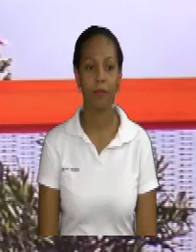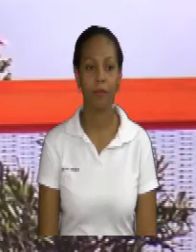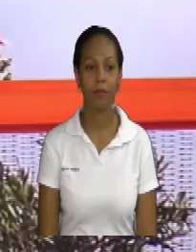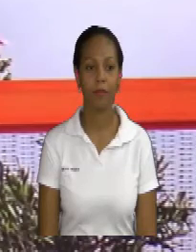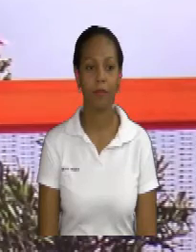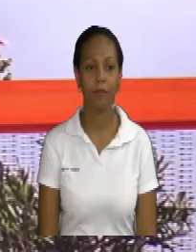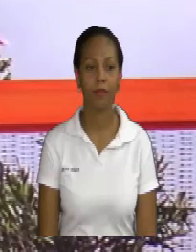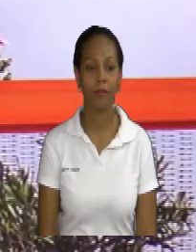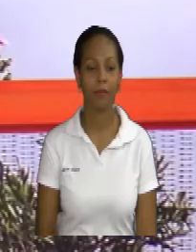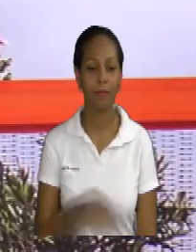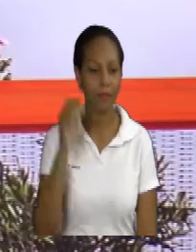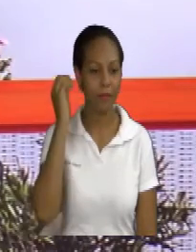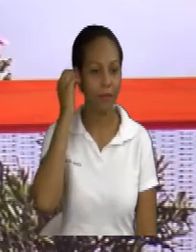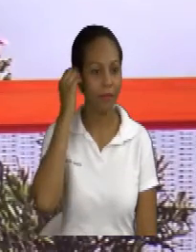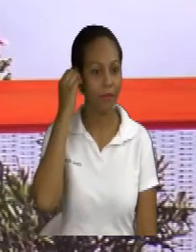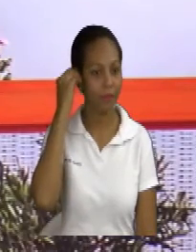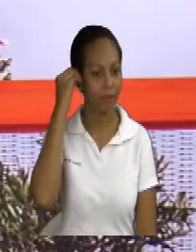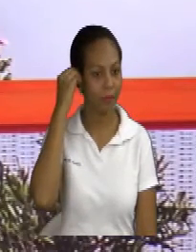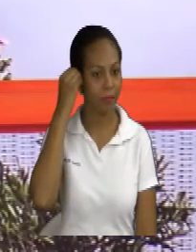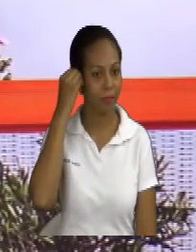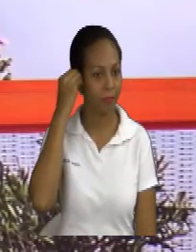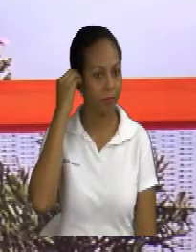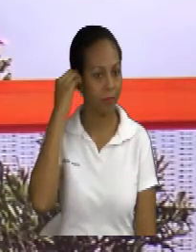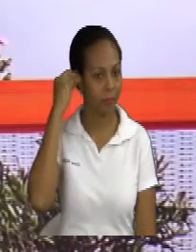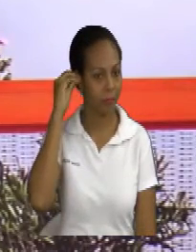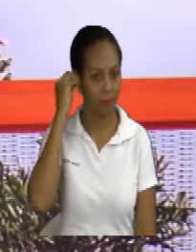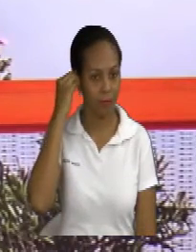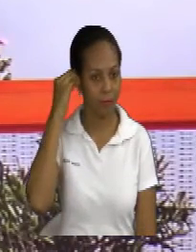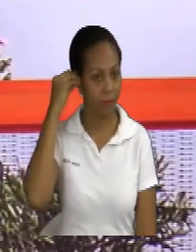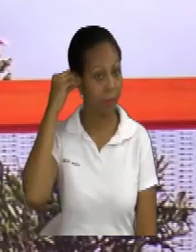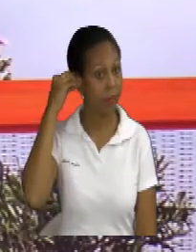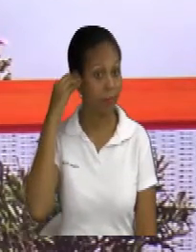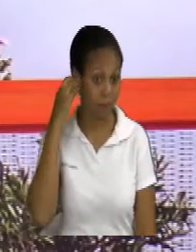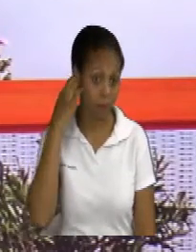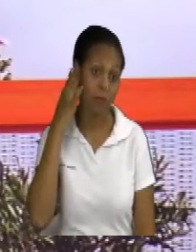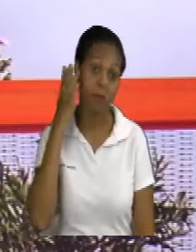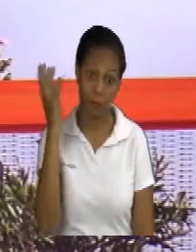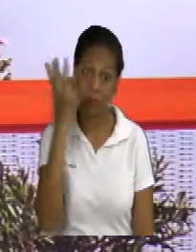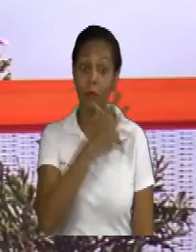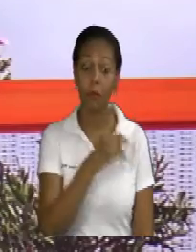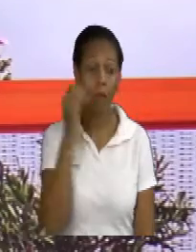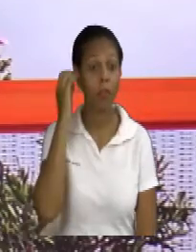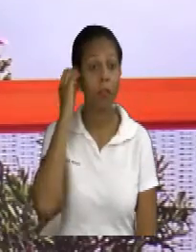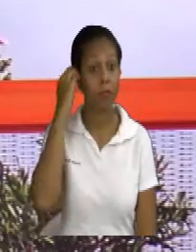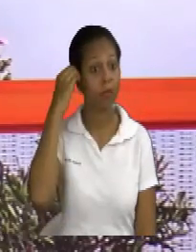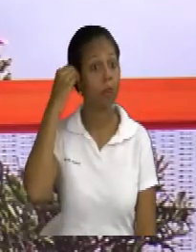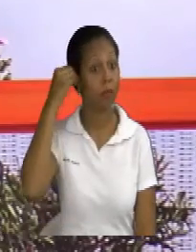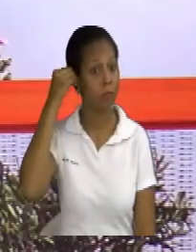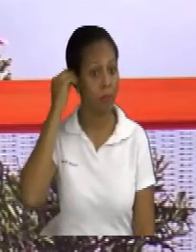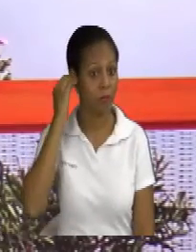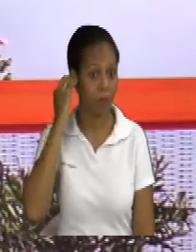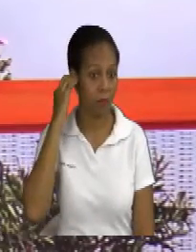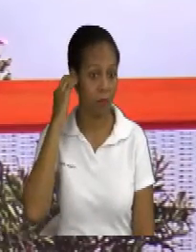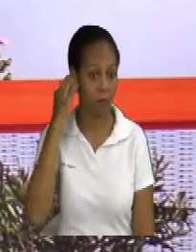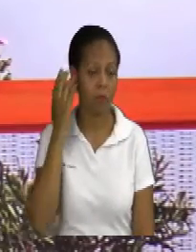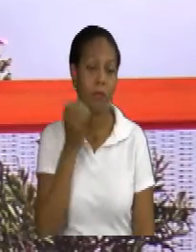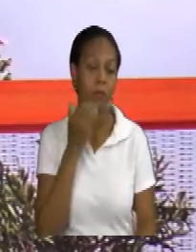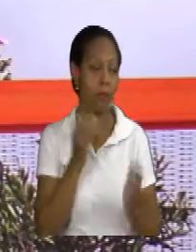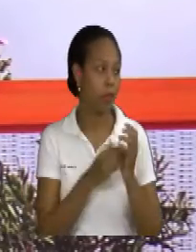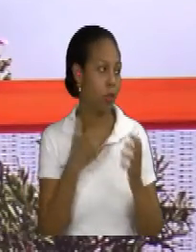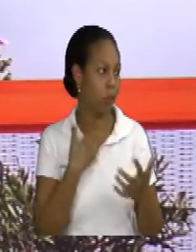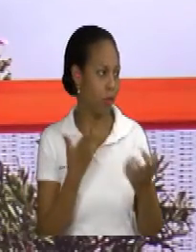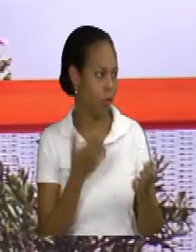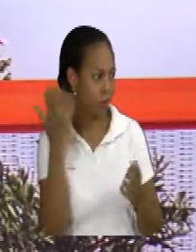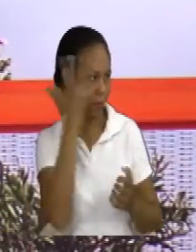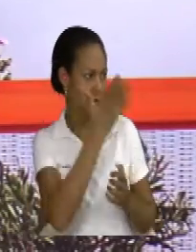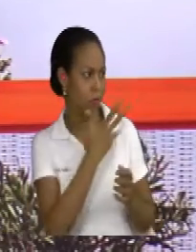Bueno, ahí tuvimos a Nani Ideas Mar dándonos un hermoso maquillaje para el día en que ustedes no sepan, de pronto quieran lucir bien lindas así